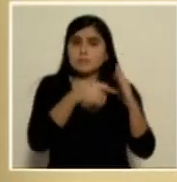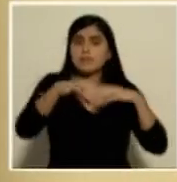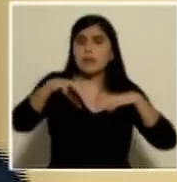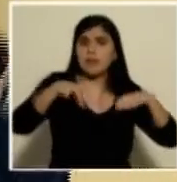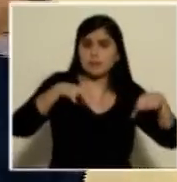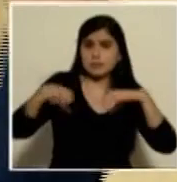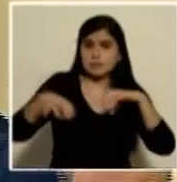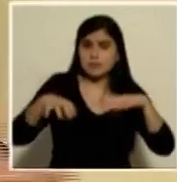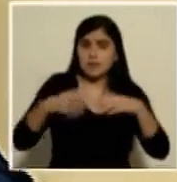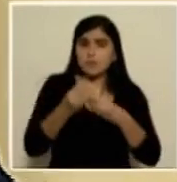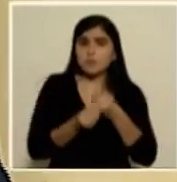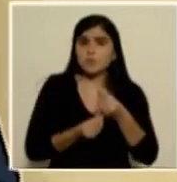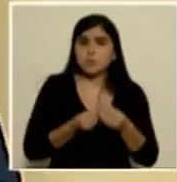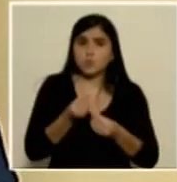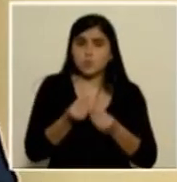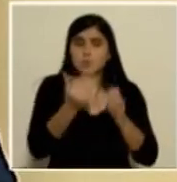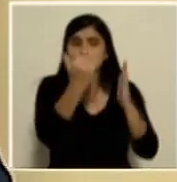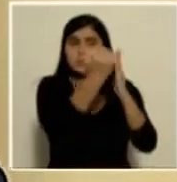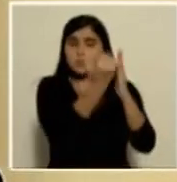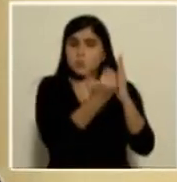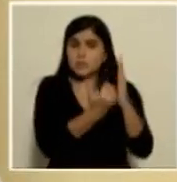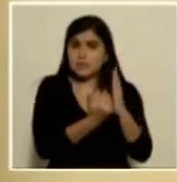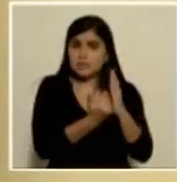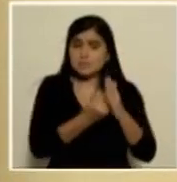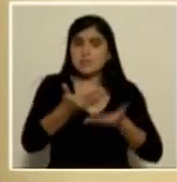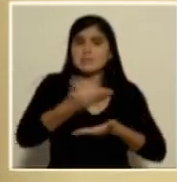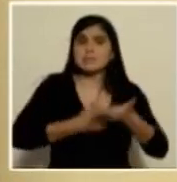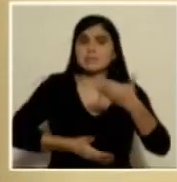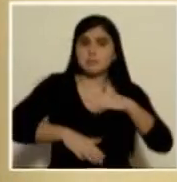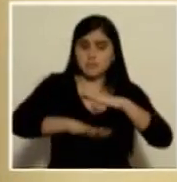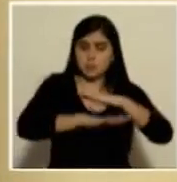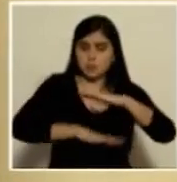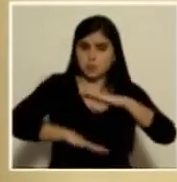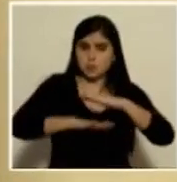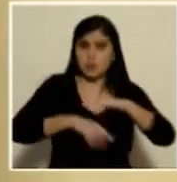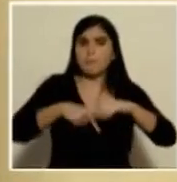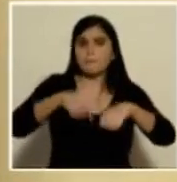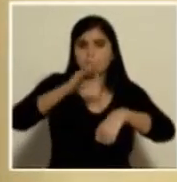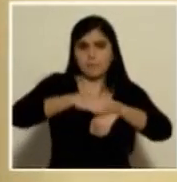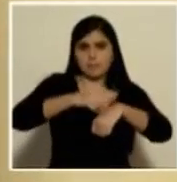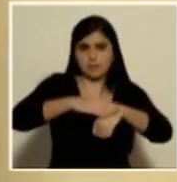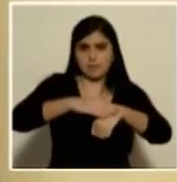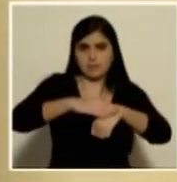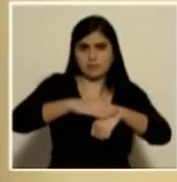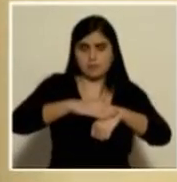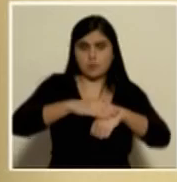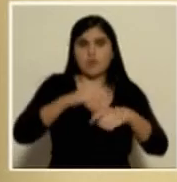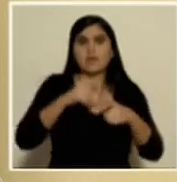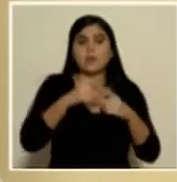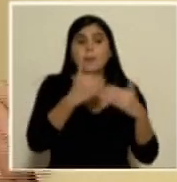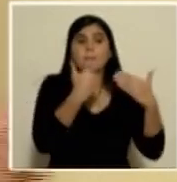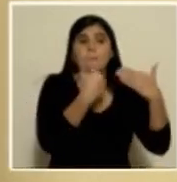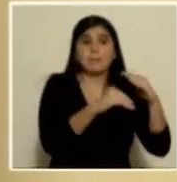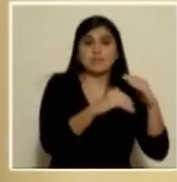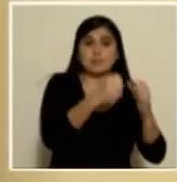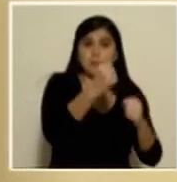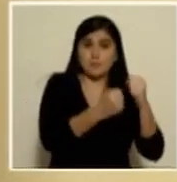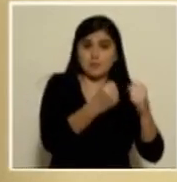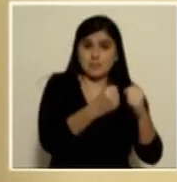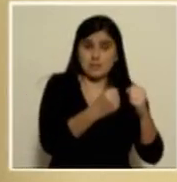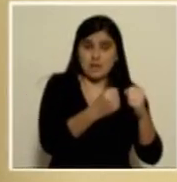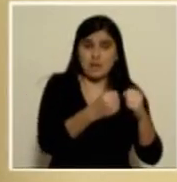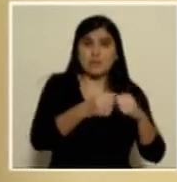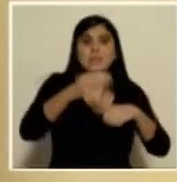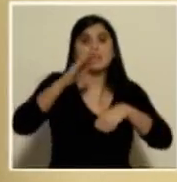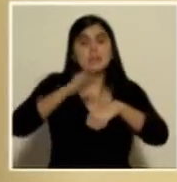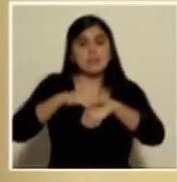actividades productivas y una lista de servicios esenciales que son los que están autorizados. Entonces, tanto la restricción vehicular y las autorizaciones que ya